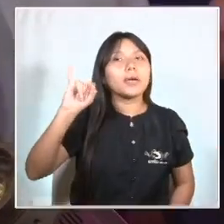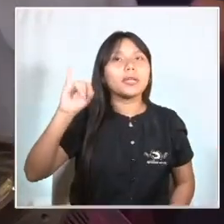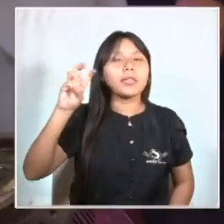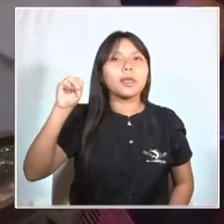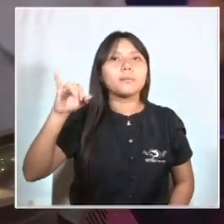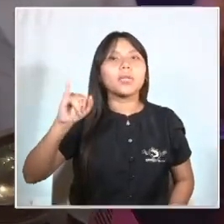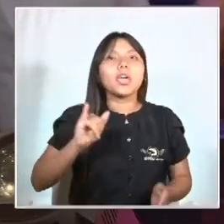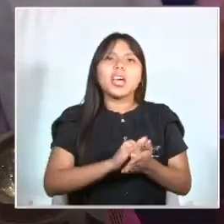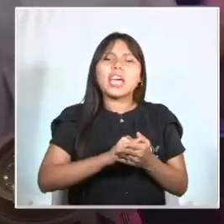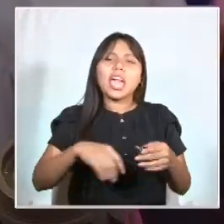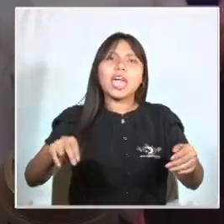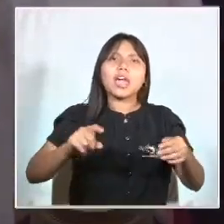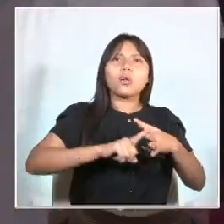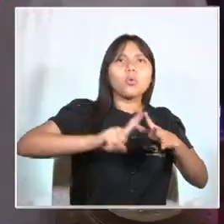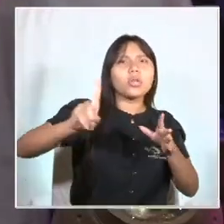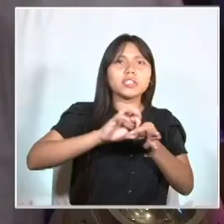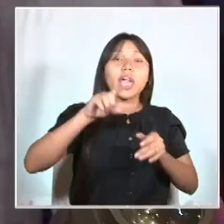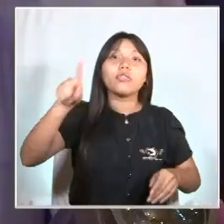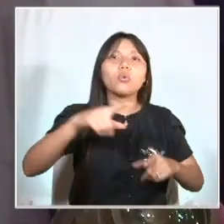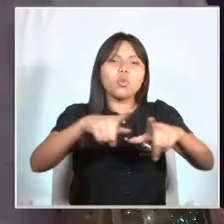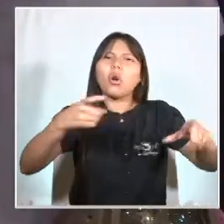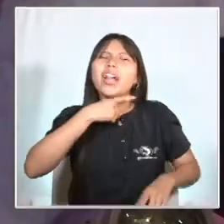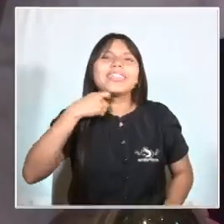sales de tu desierto.